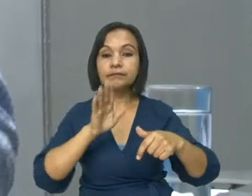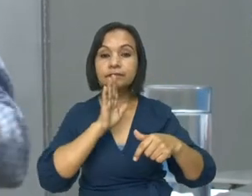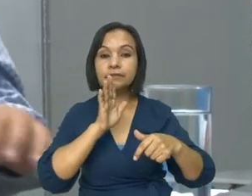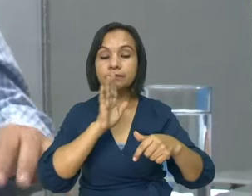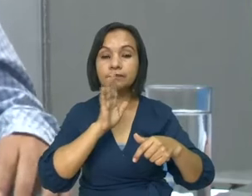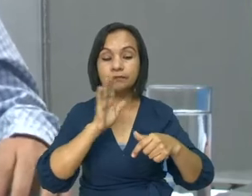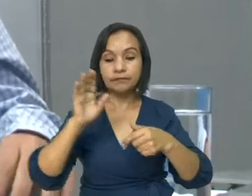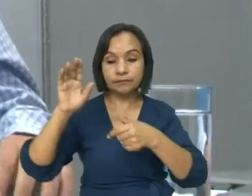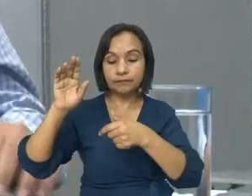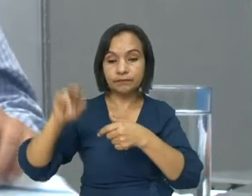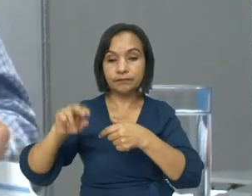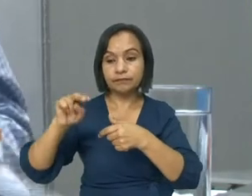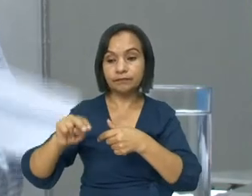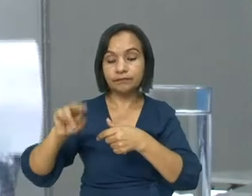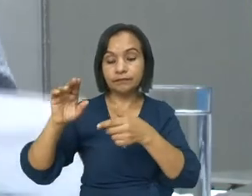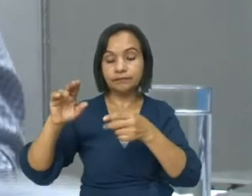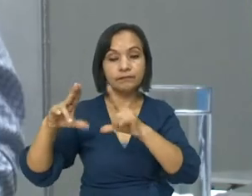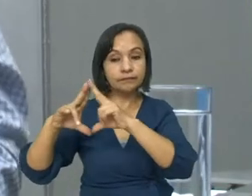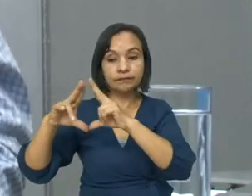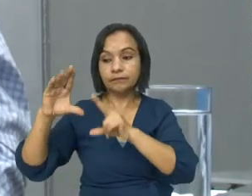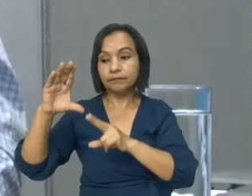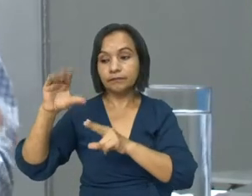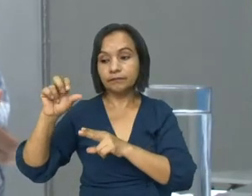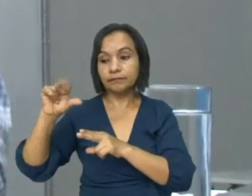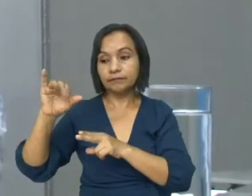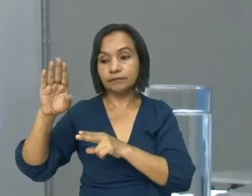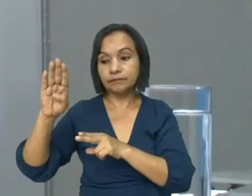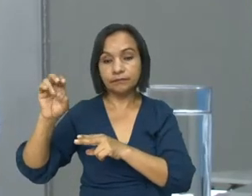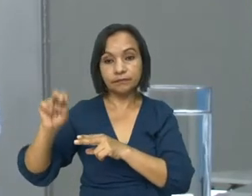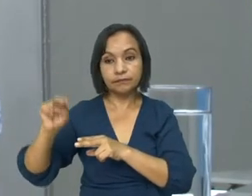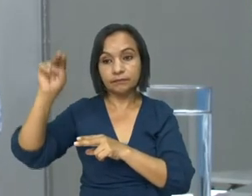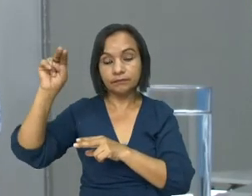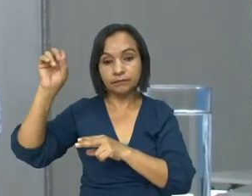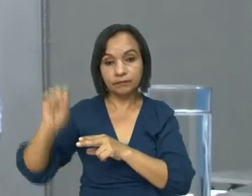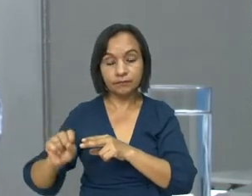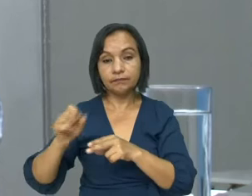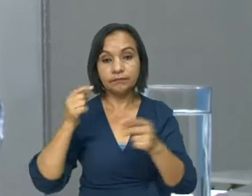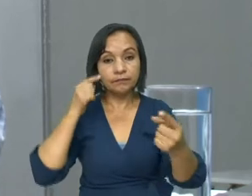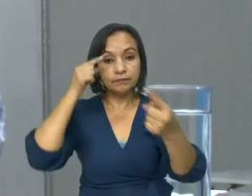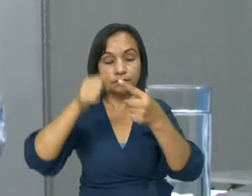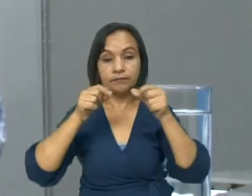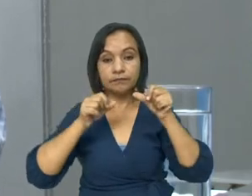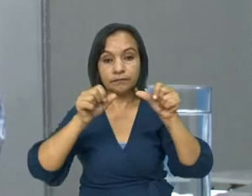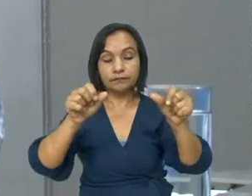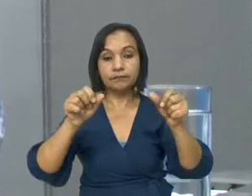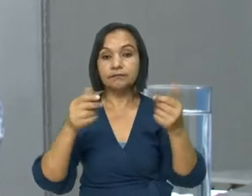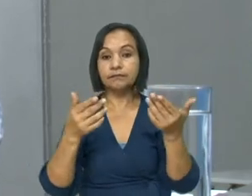de la costa Caribe Norte y es uno de los objetivos que siguen más adelante,